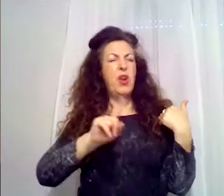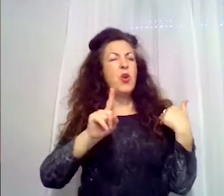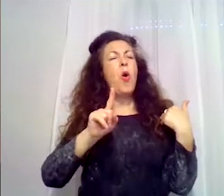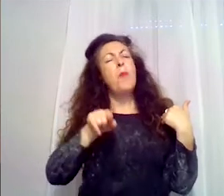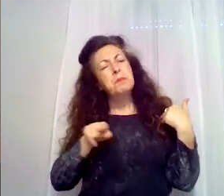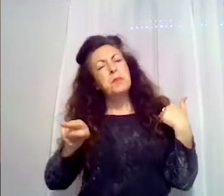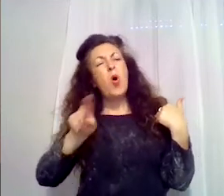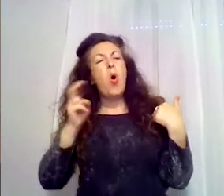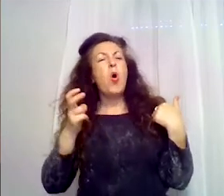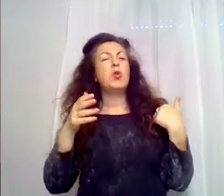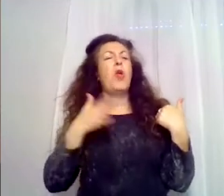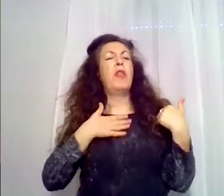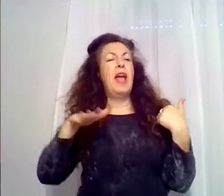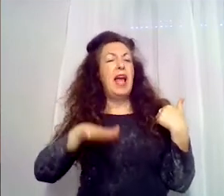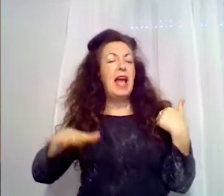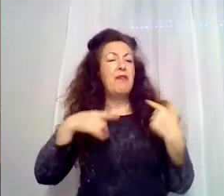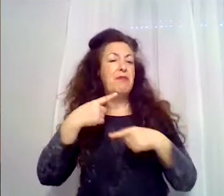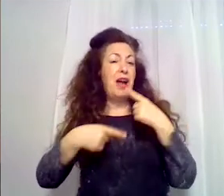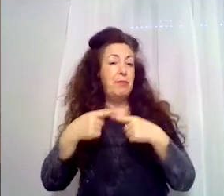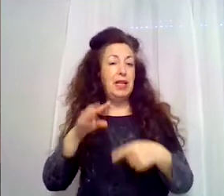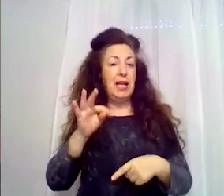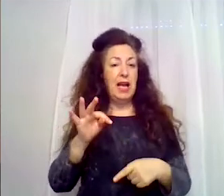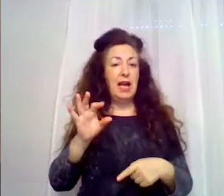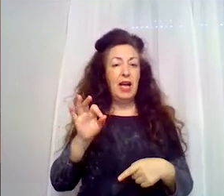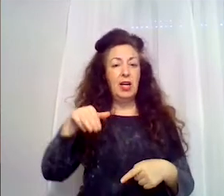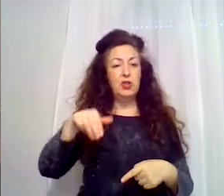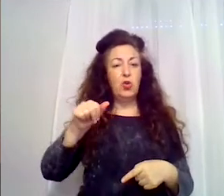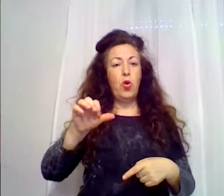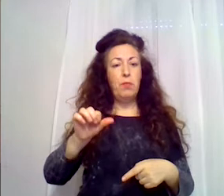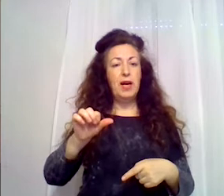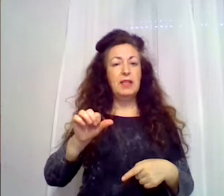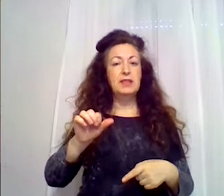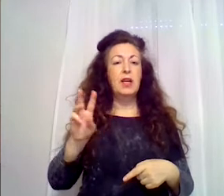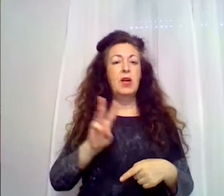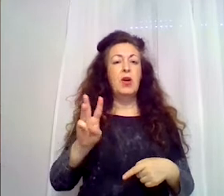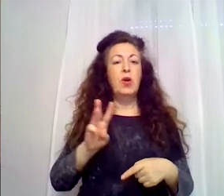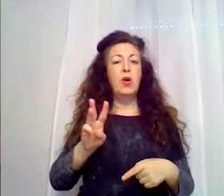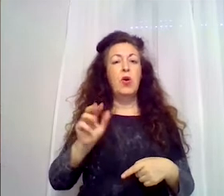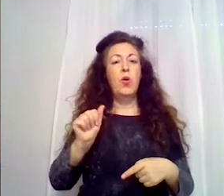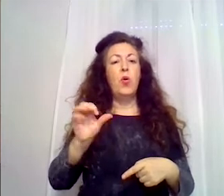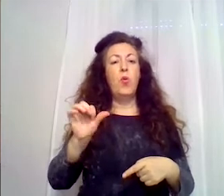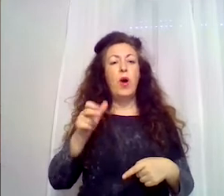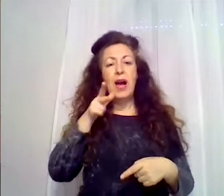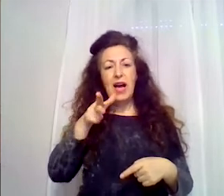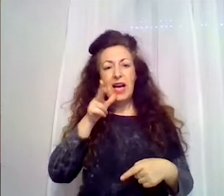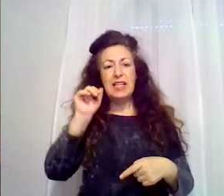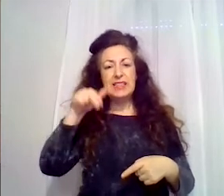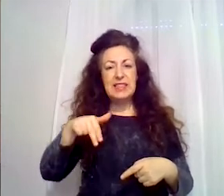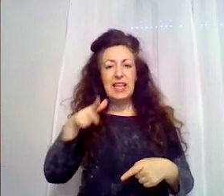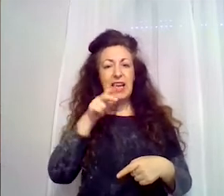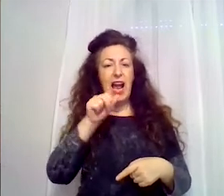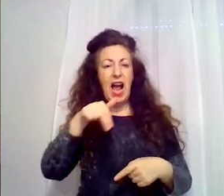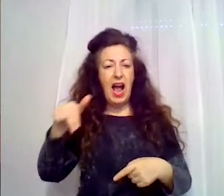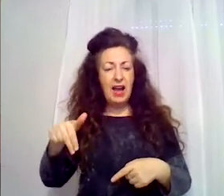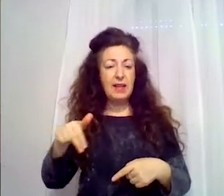espías, agentes dobles que iban de un sitio a otro. Y sabemos que Marlowe, en este caso, entró en contacto no tanto con